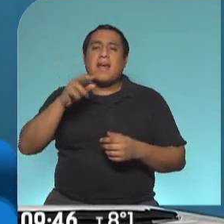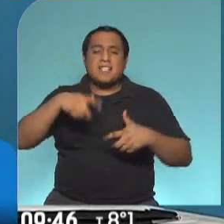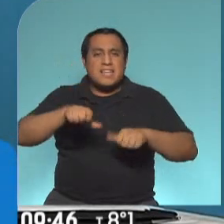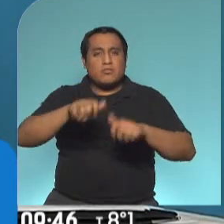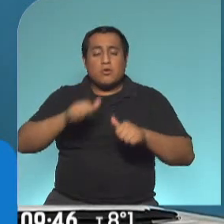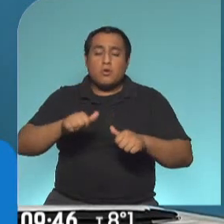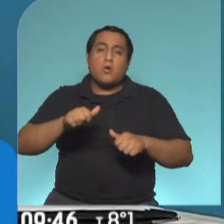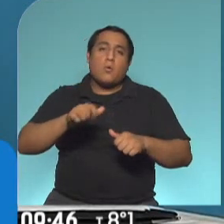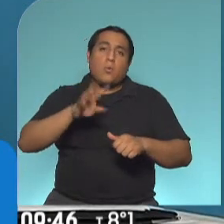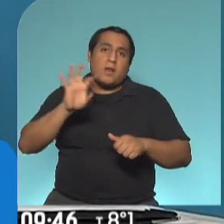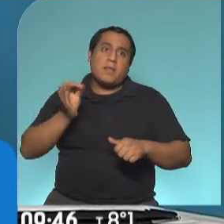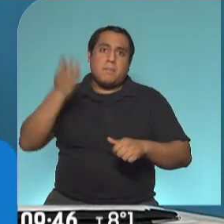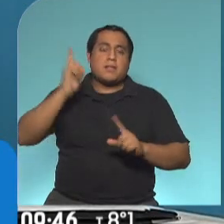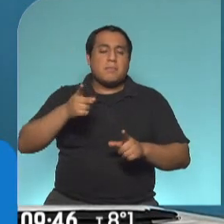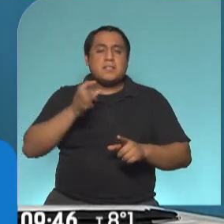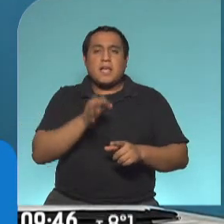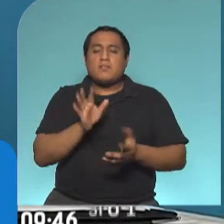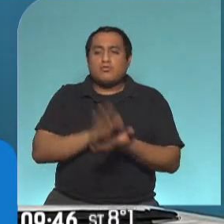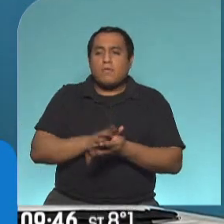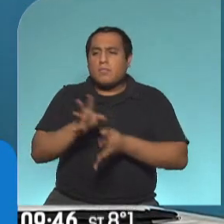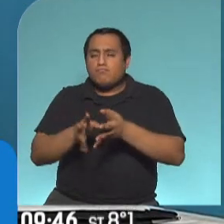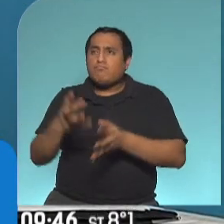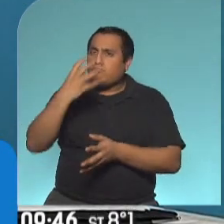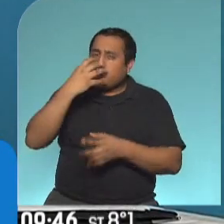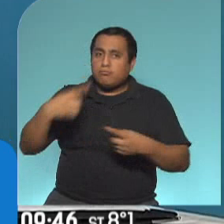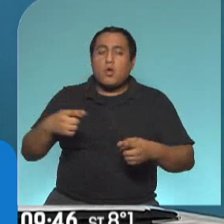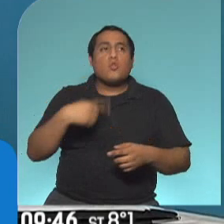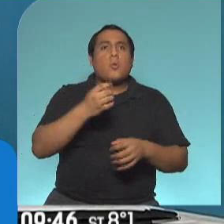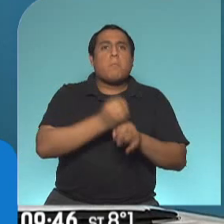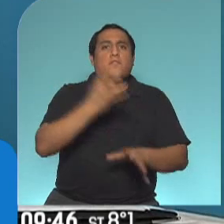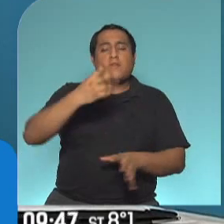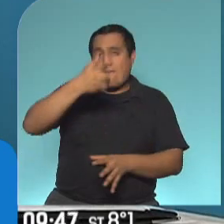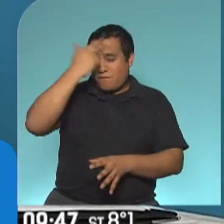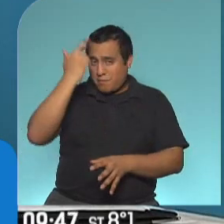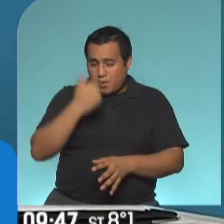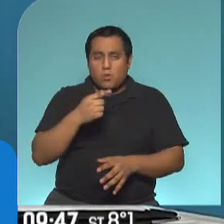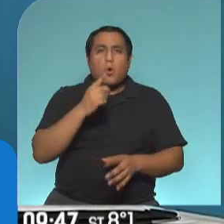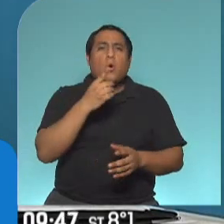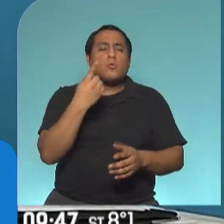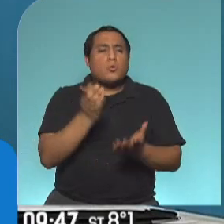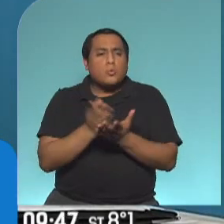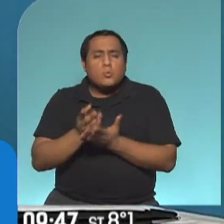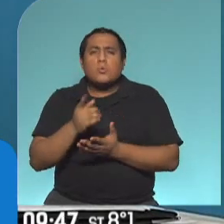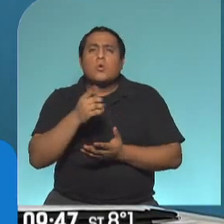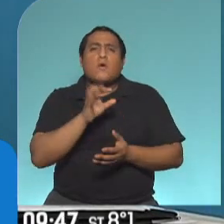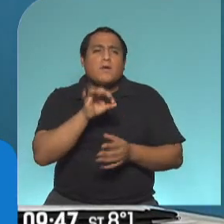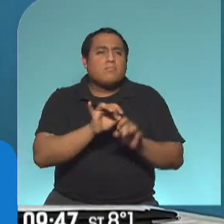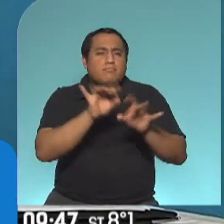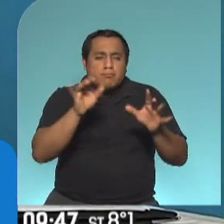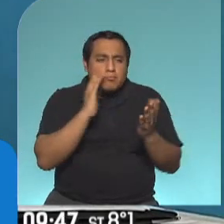asistencia ventilatoria mecánica los profesionales enfermeros infectólogos nutricionistas